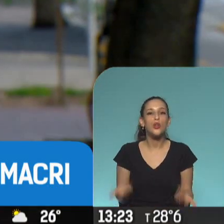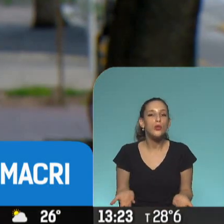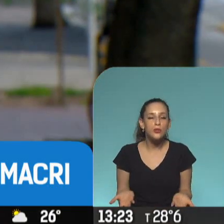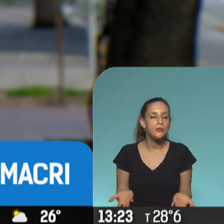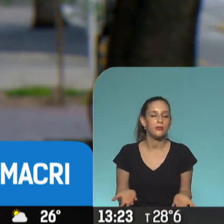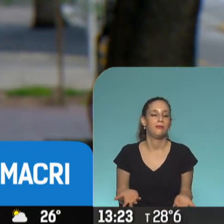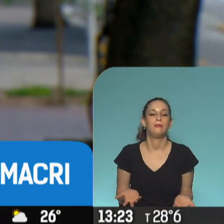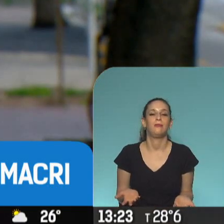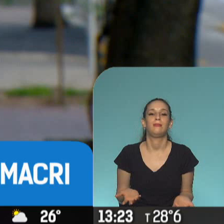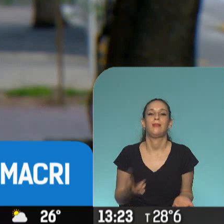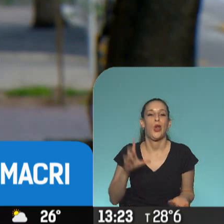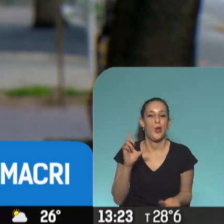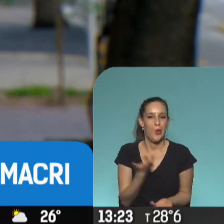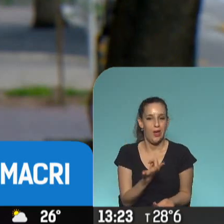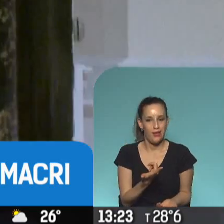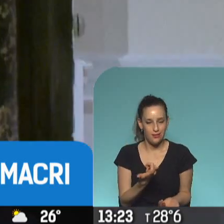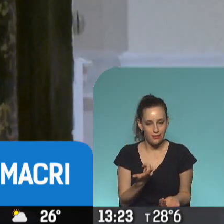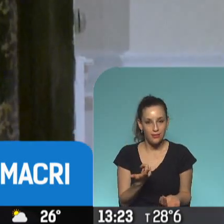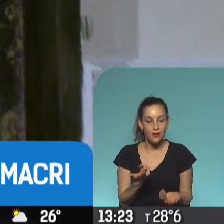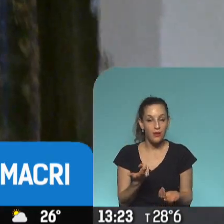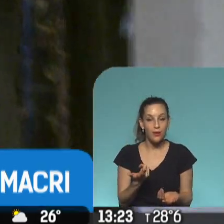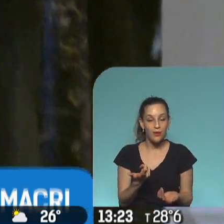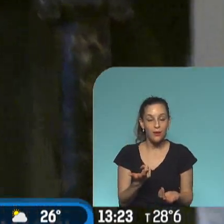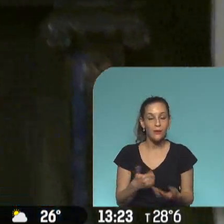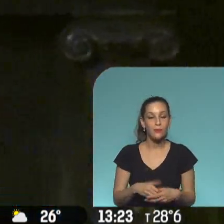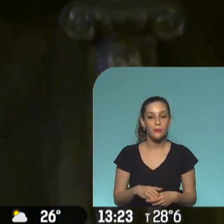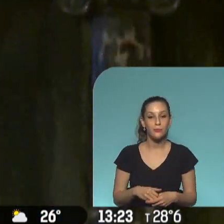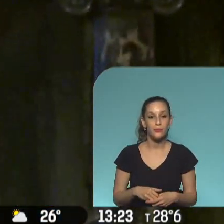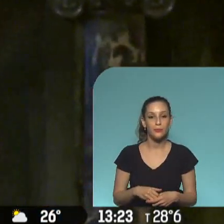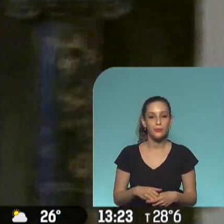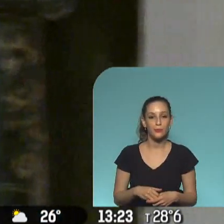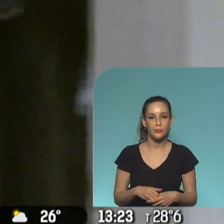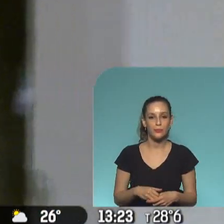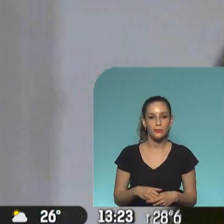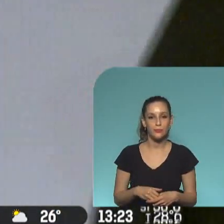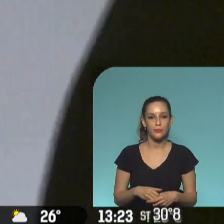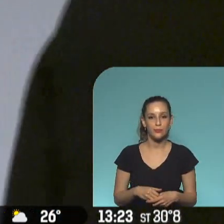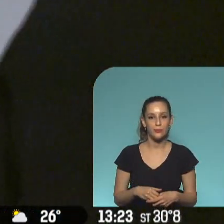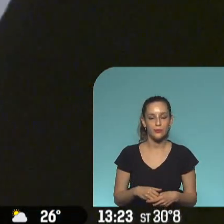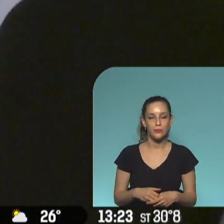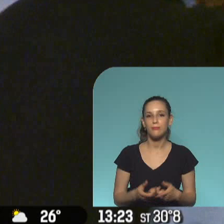decir hoy que no puede hacer una quita de capital porque su